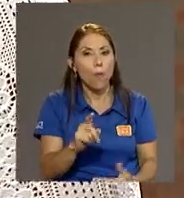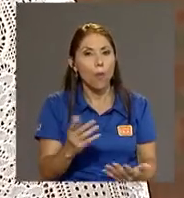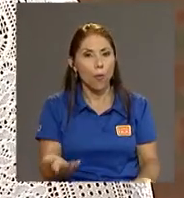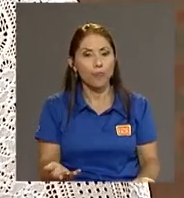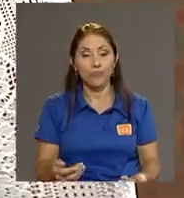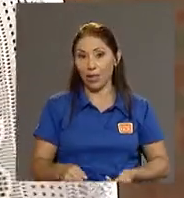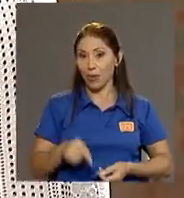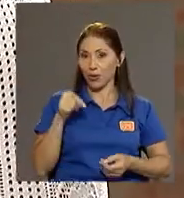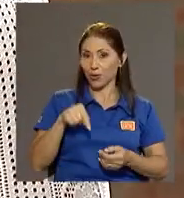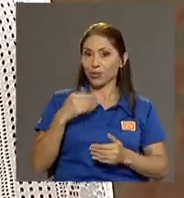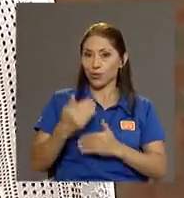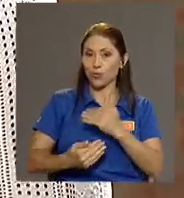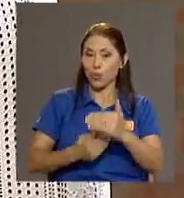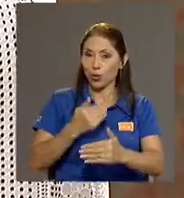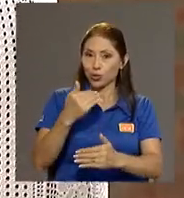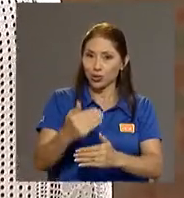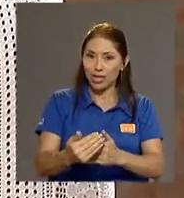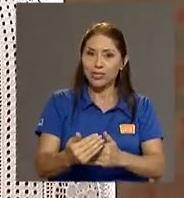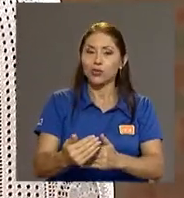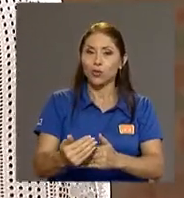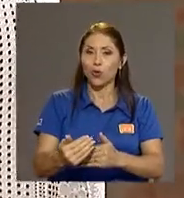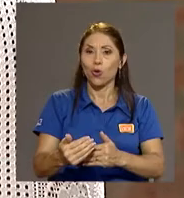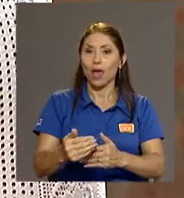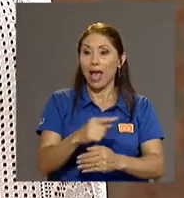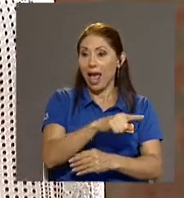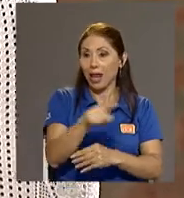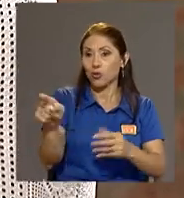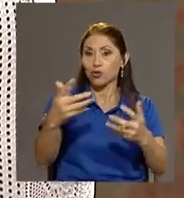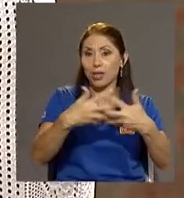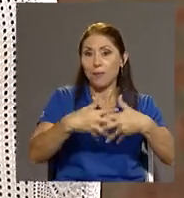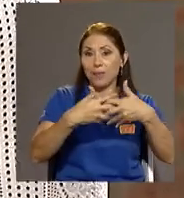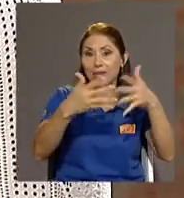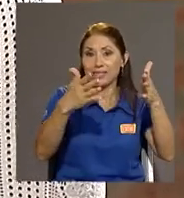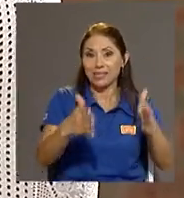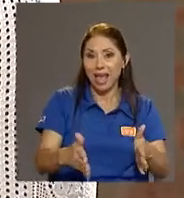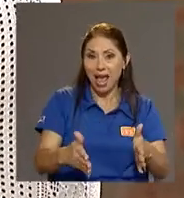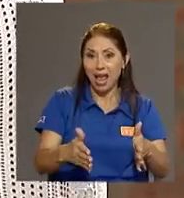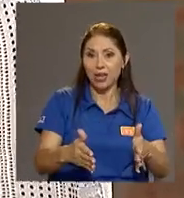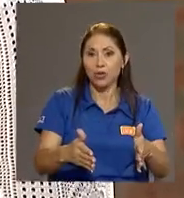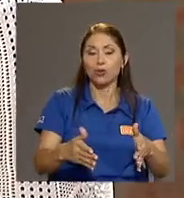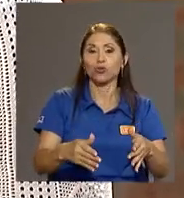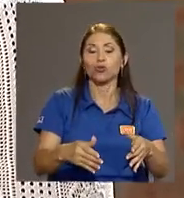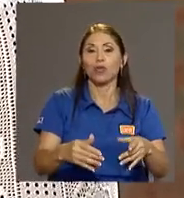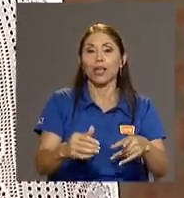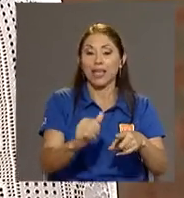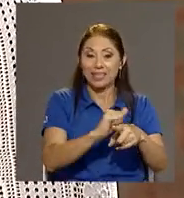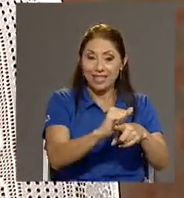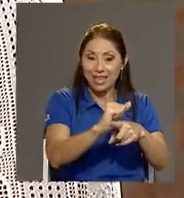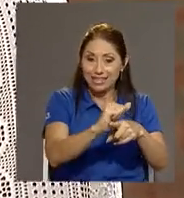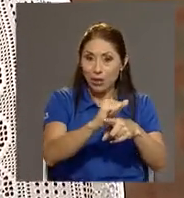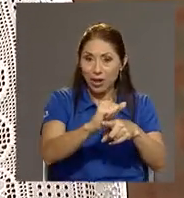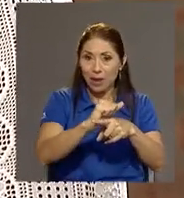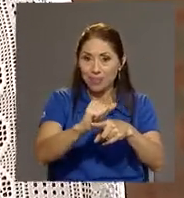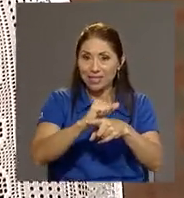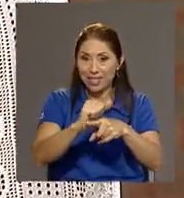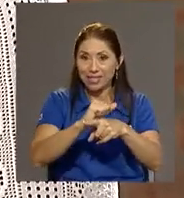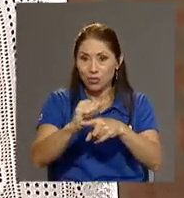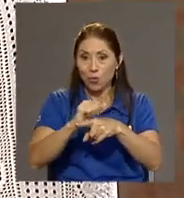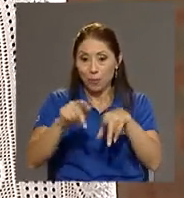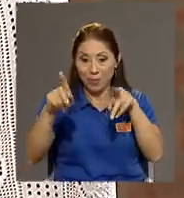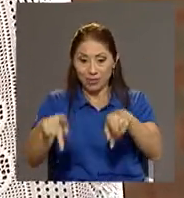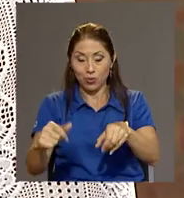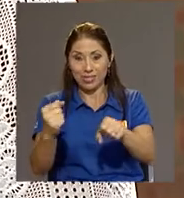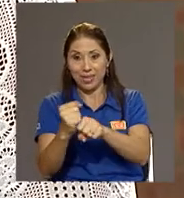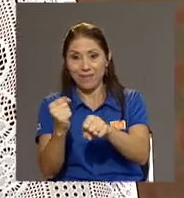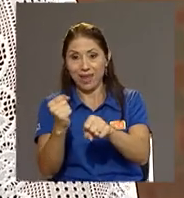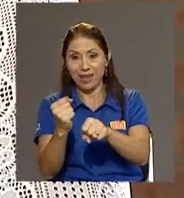da una capacitación a los empresarios, a los que van a ser facilitadores de ellos en empresa. Tenemos